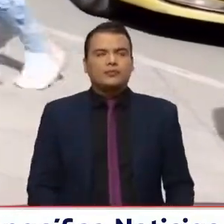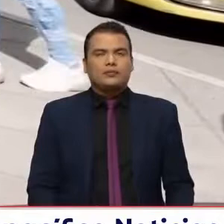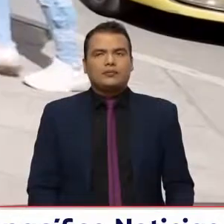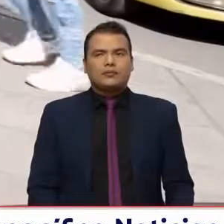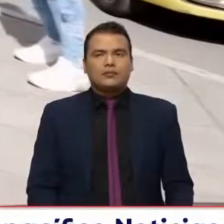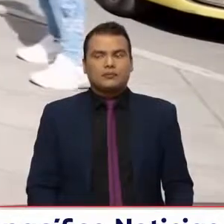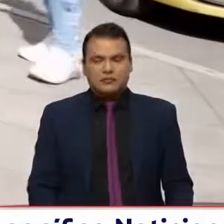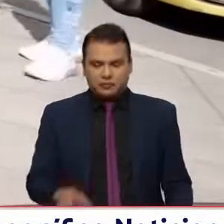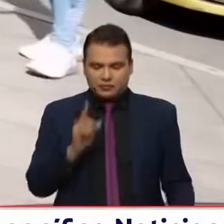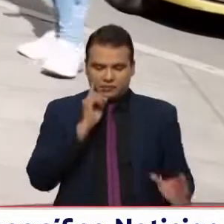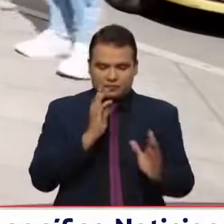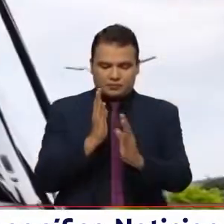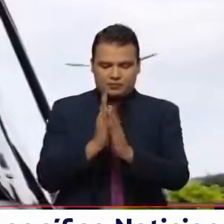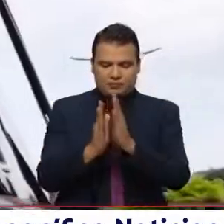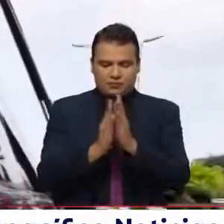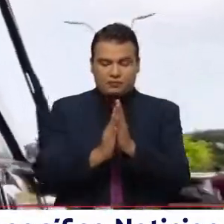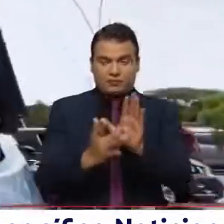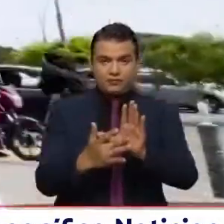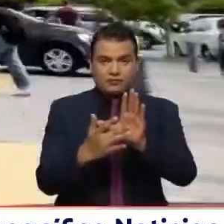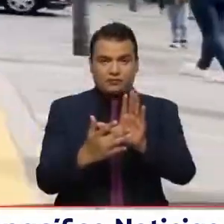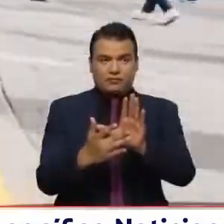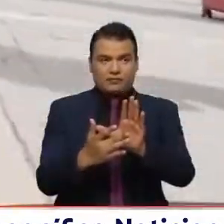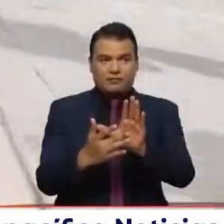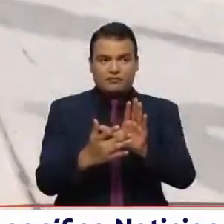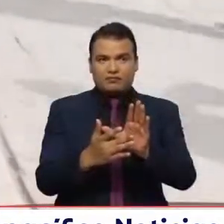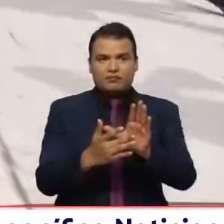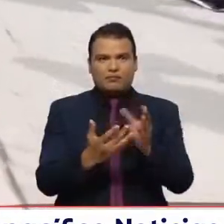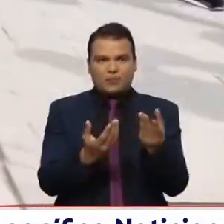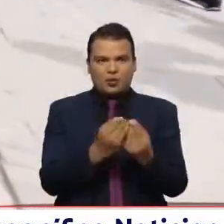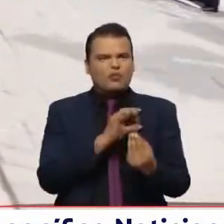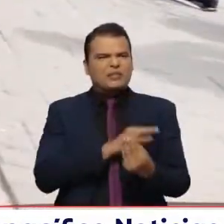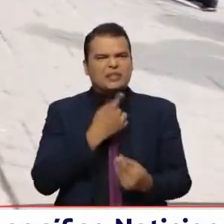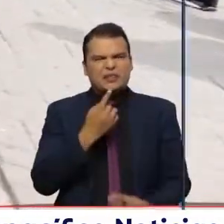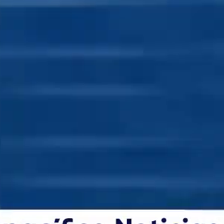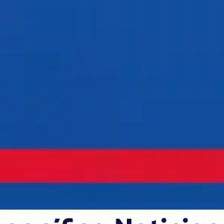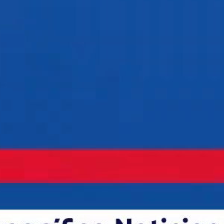el testimonio para el canal oficial del arribo del equipo austral.